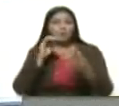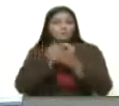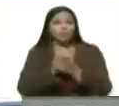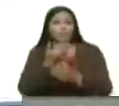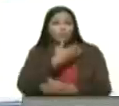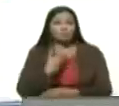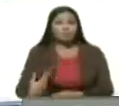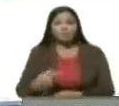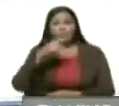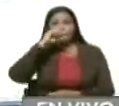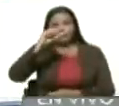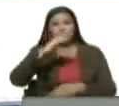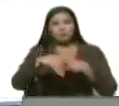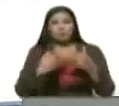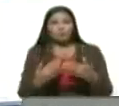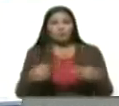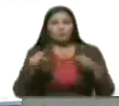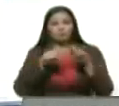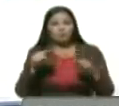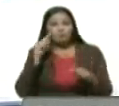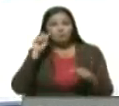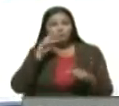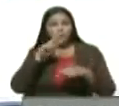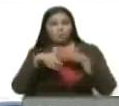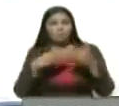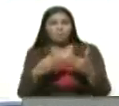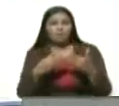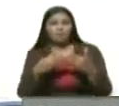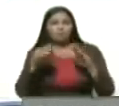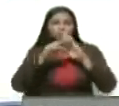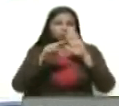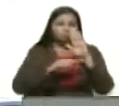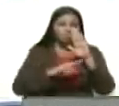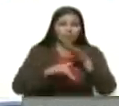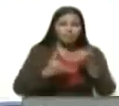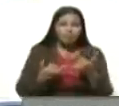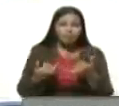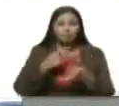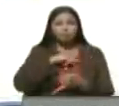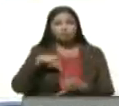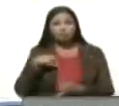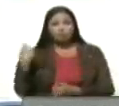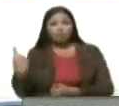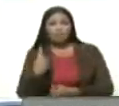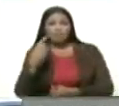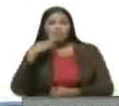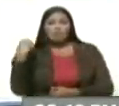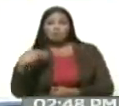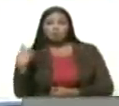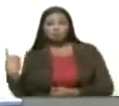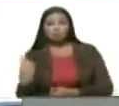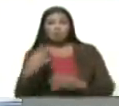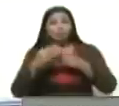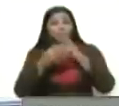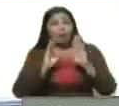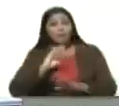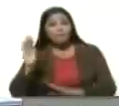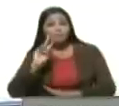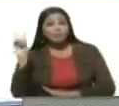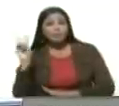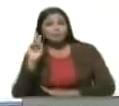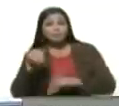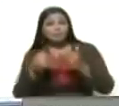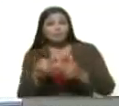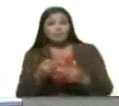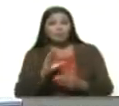presidente Nicolás Maduro. Desde allí dio algunos lineamientos, no solo a la juventud, sino a toda la patria venezolana y al